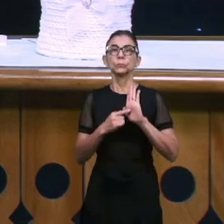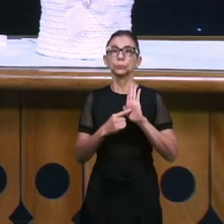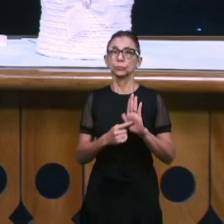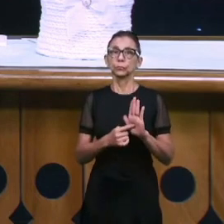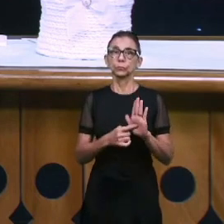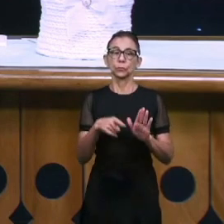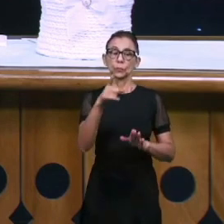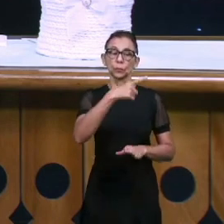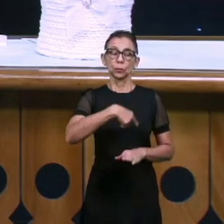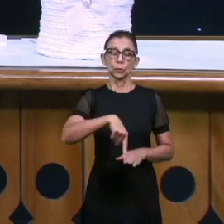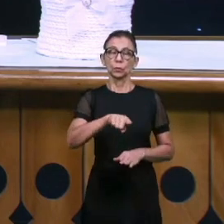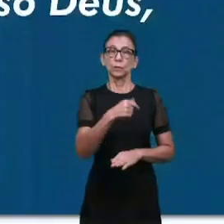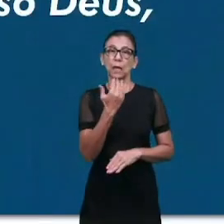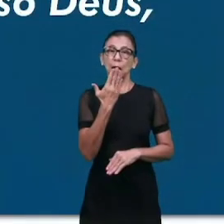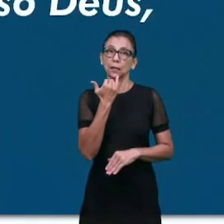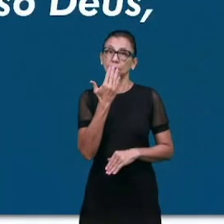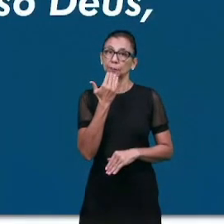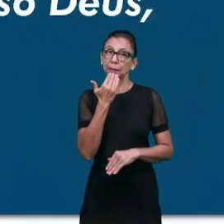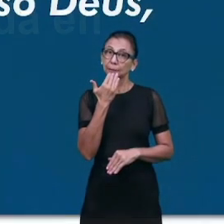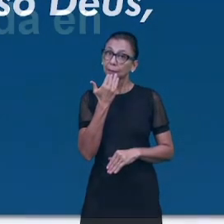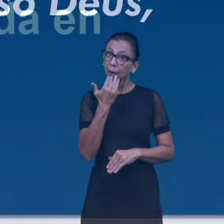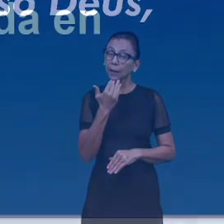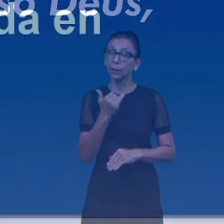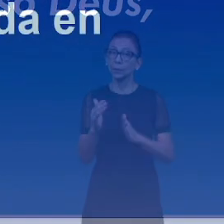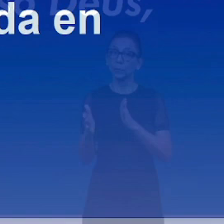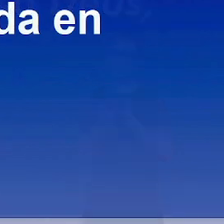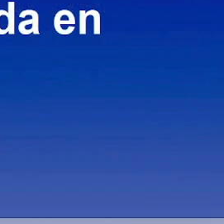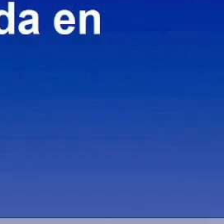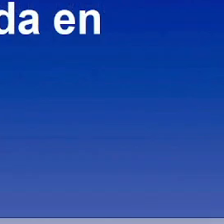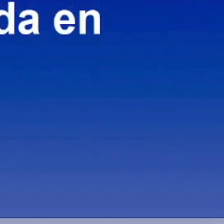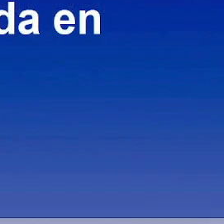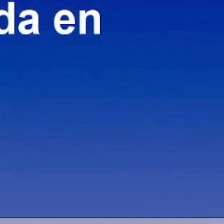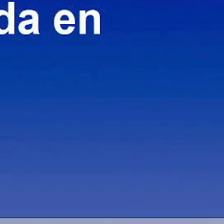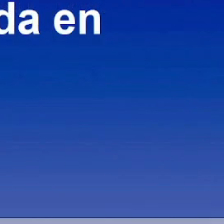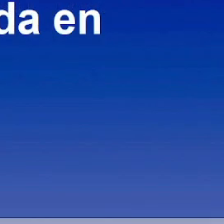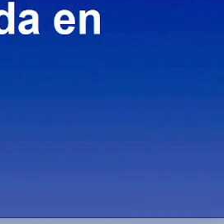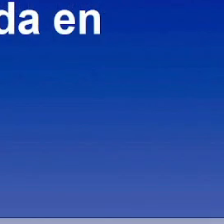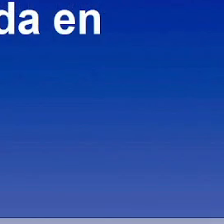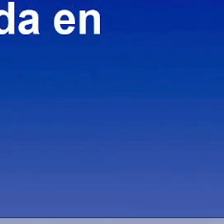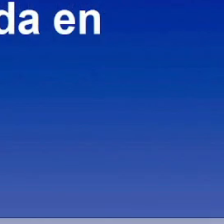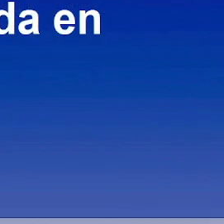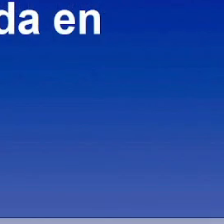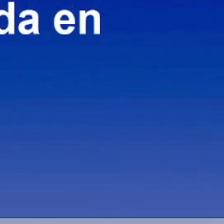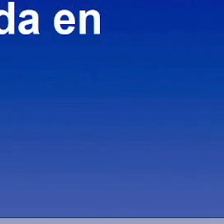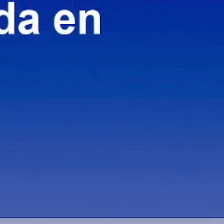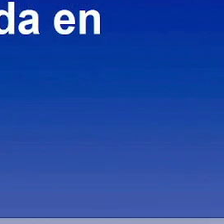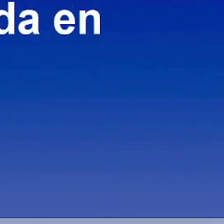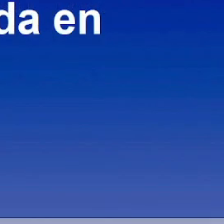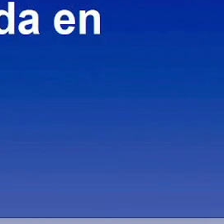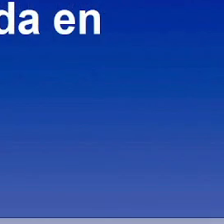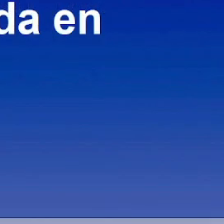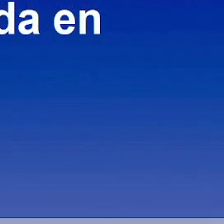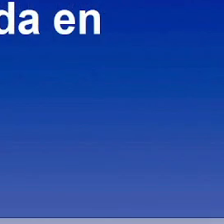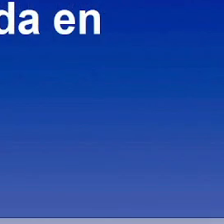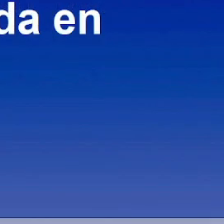de comida, porque dentro de 3 días pasaréis este Jordán, pasaréis en medio del